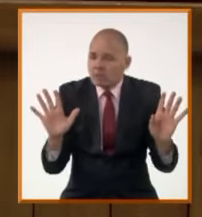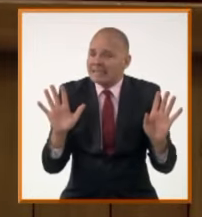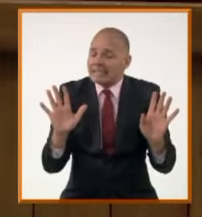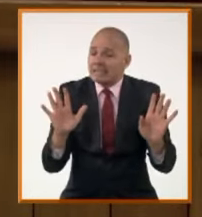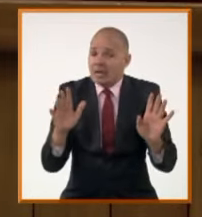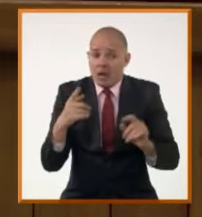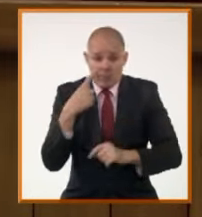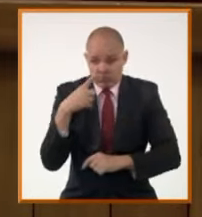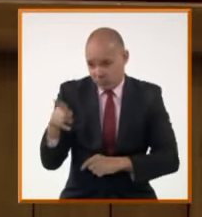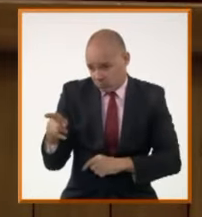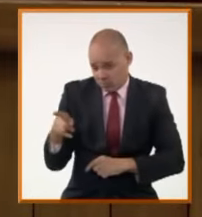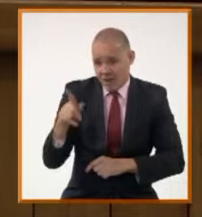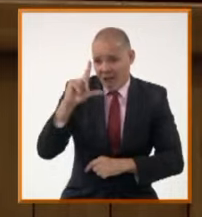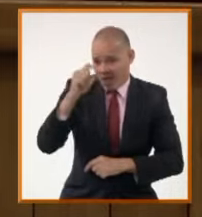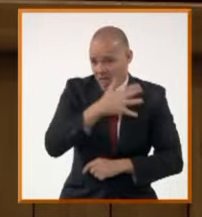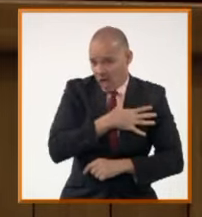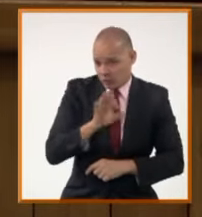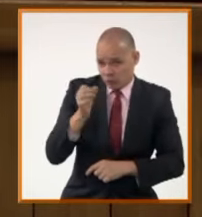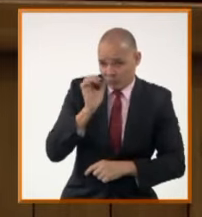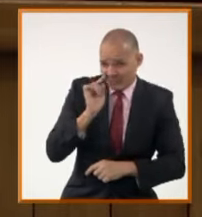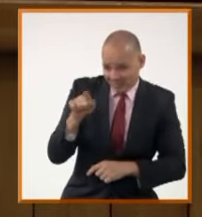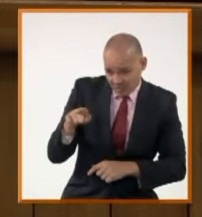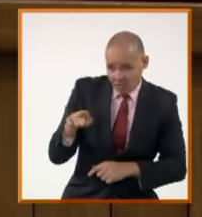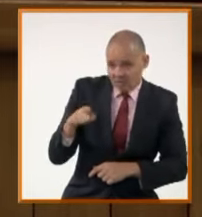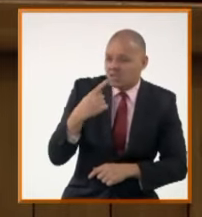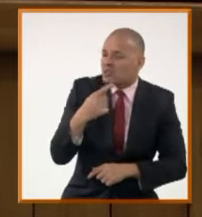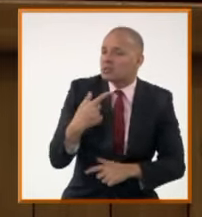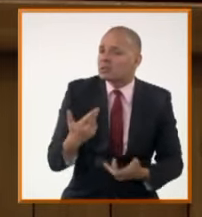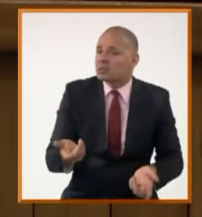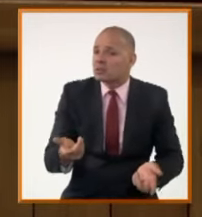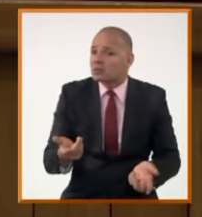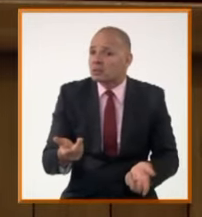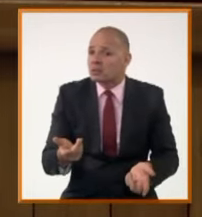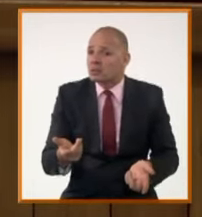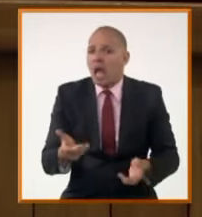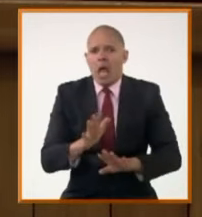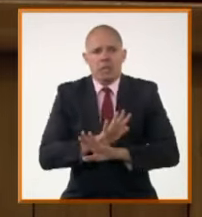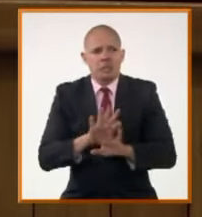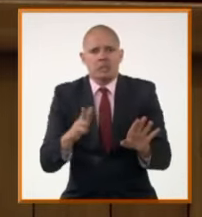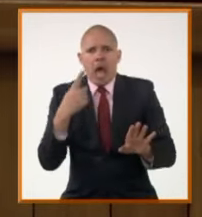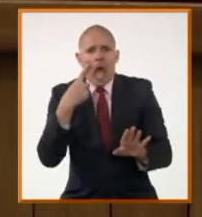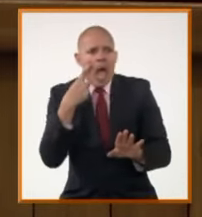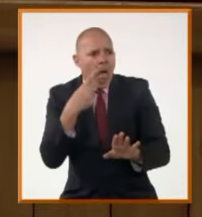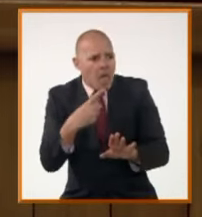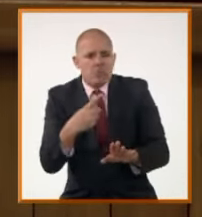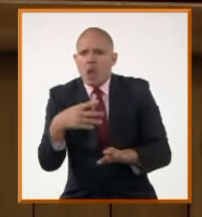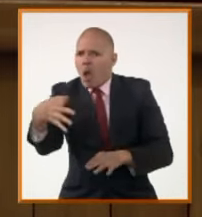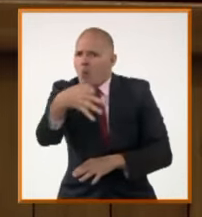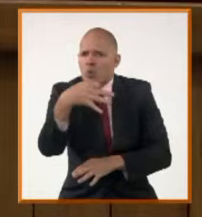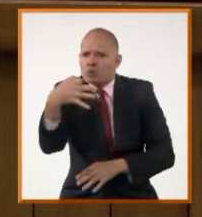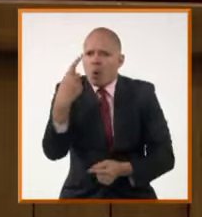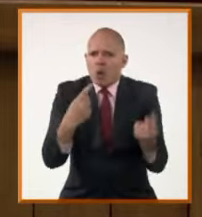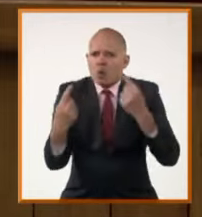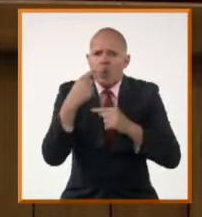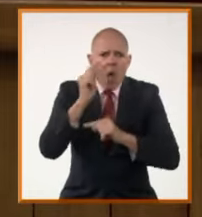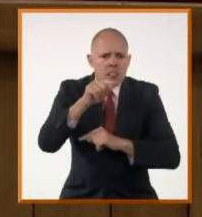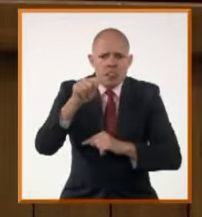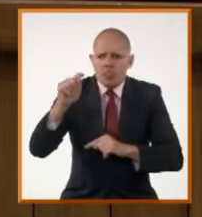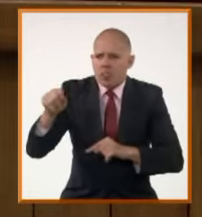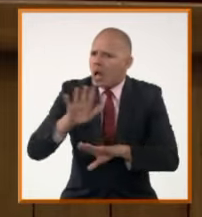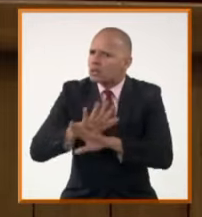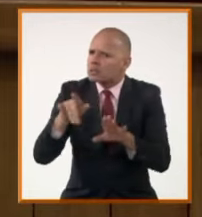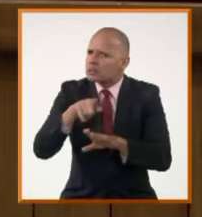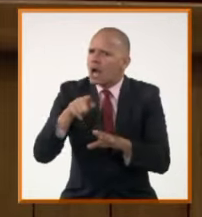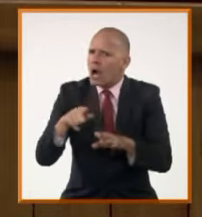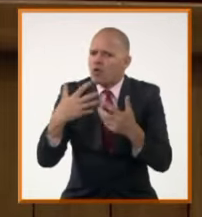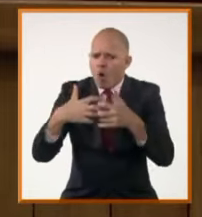Lazo, donde hay muchas experiencias donde con estas mismas limitaciones se han logrado mayores